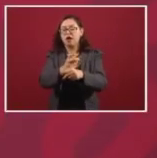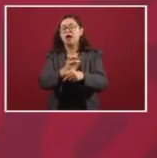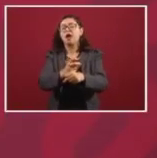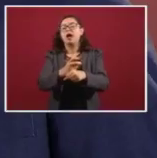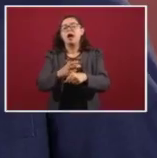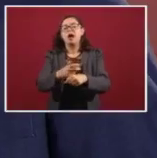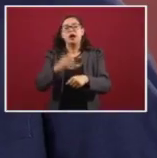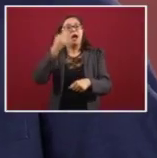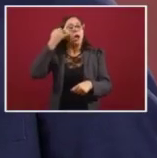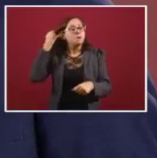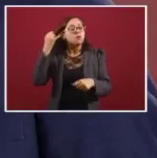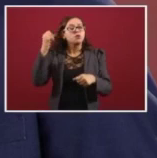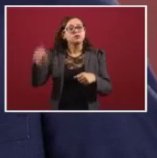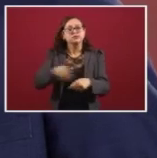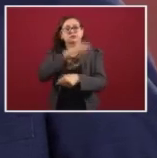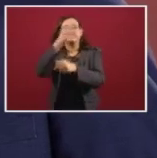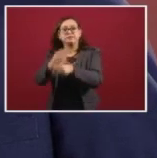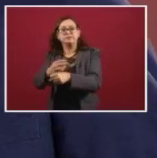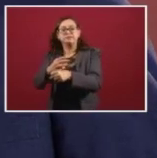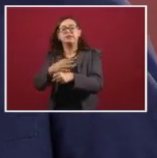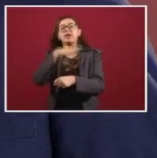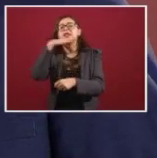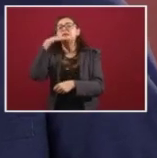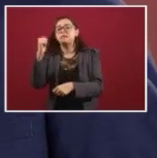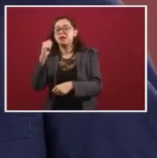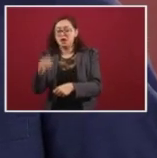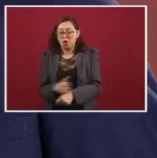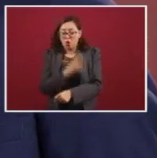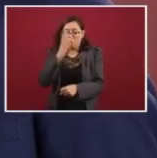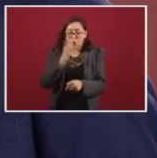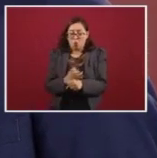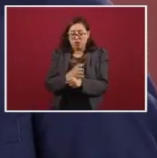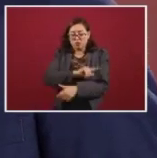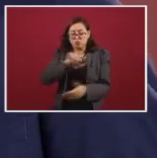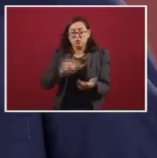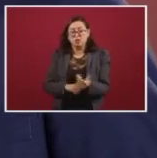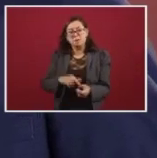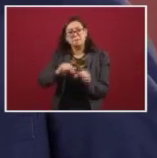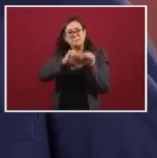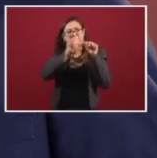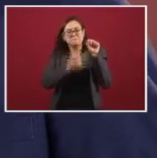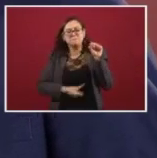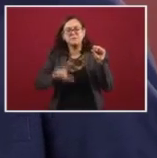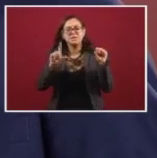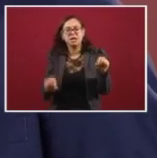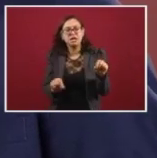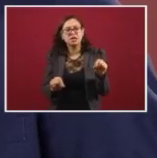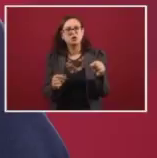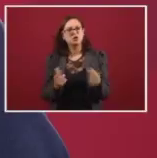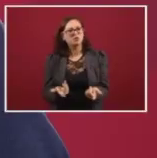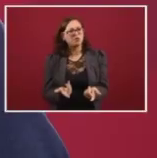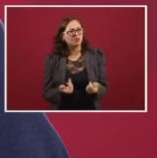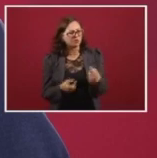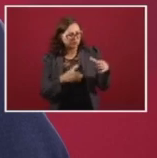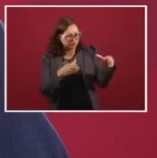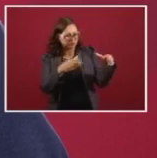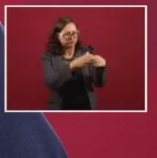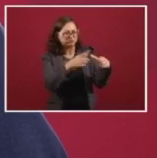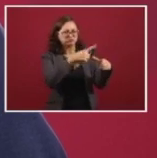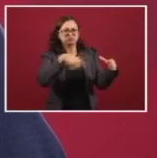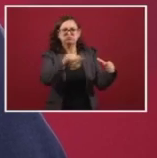las privatizaciones de Salinas. Cuarto lugar en el mundo